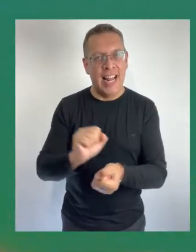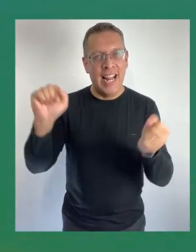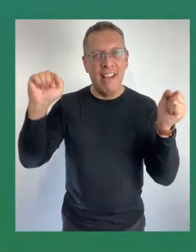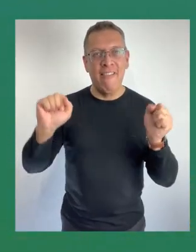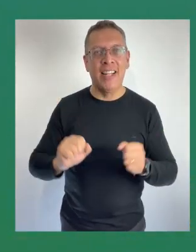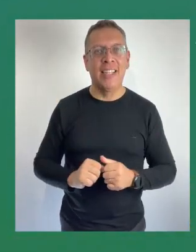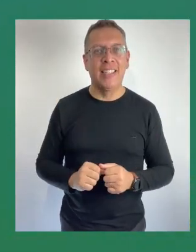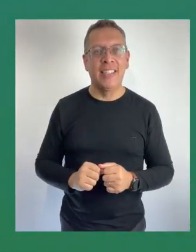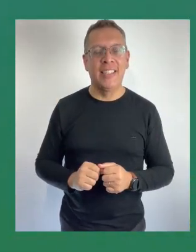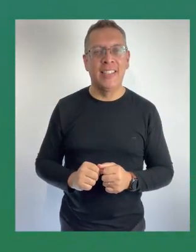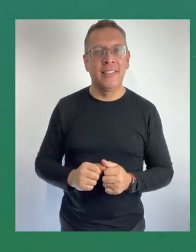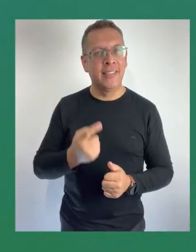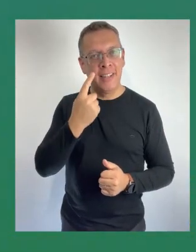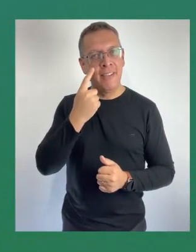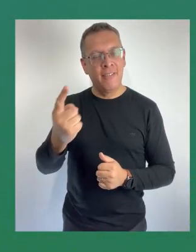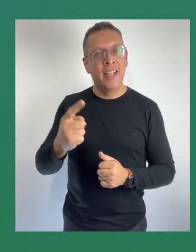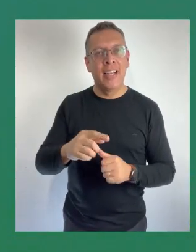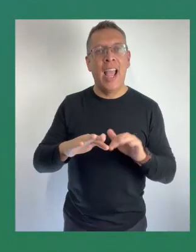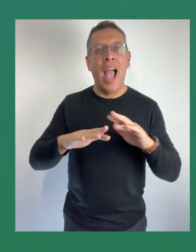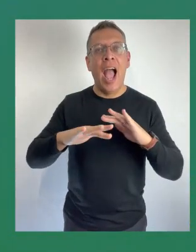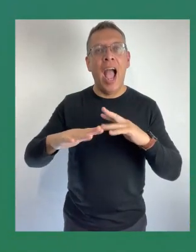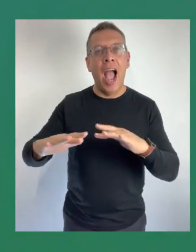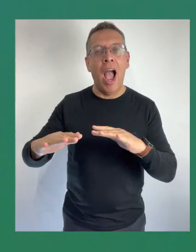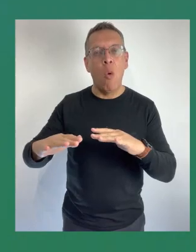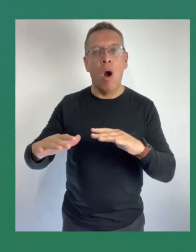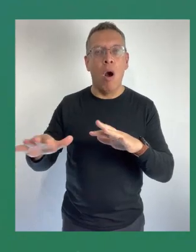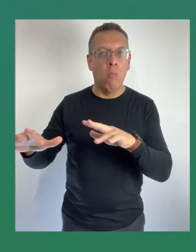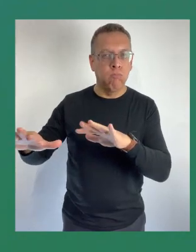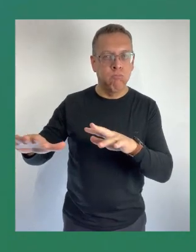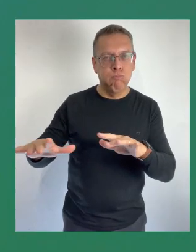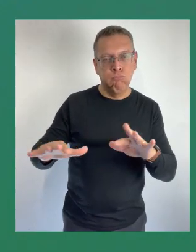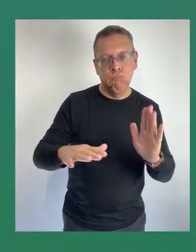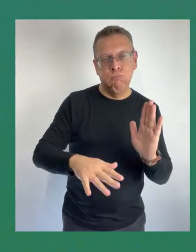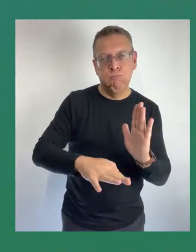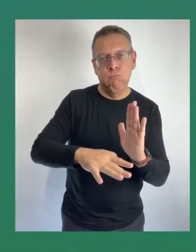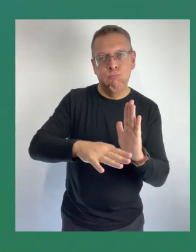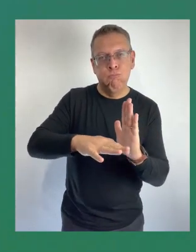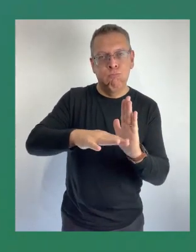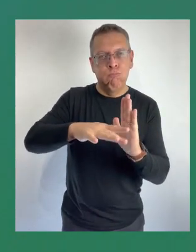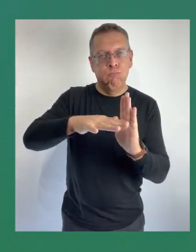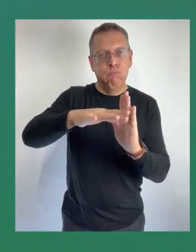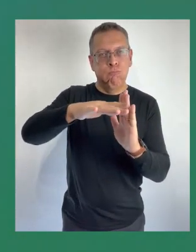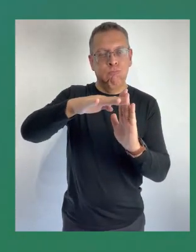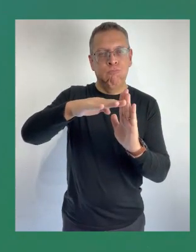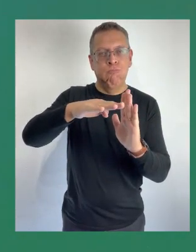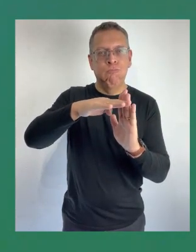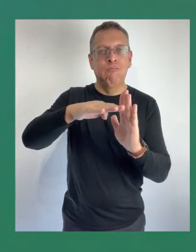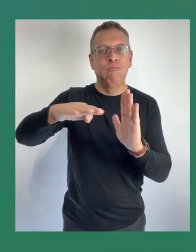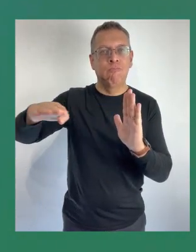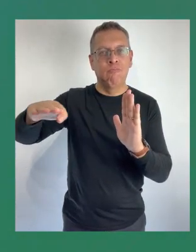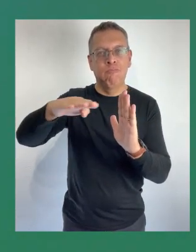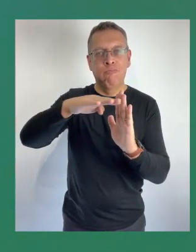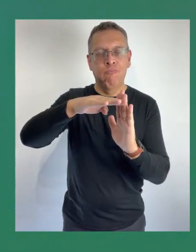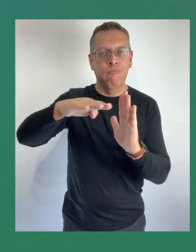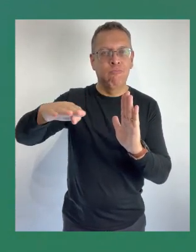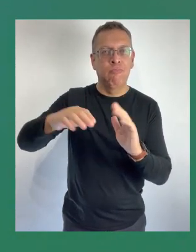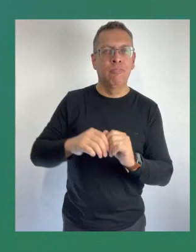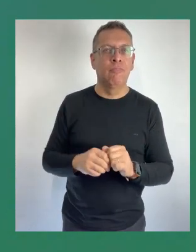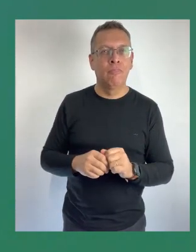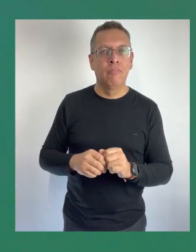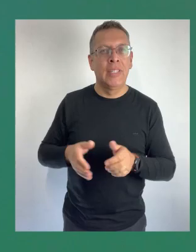acumulando agua que viene de varias juntas de río, la junta del Rocín, la junta del río, el otro